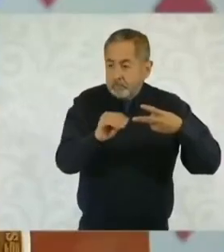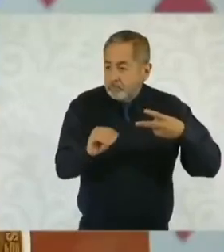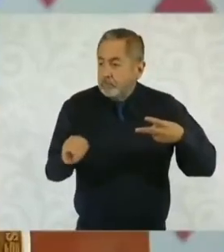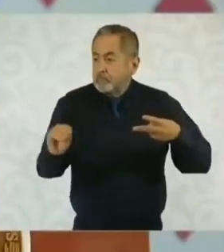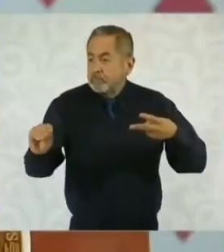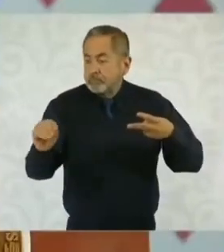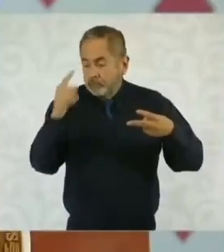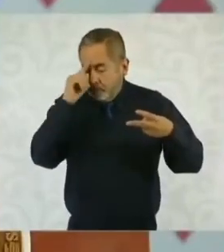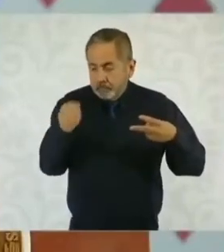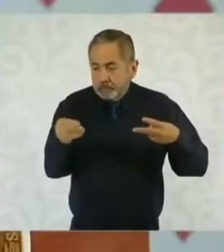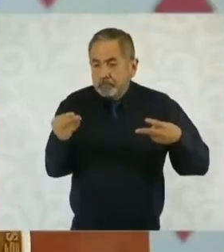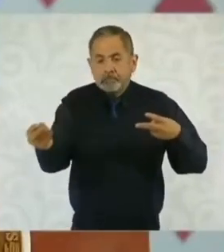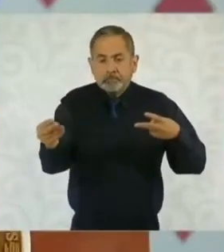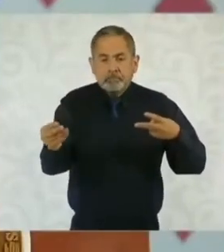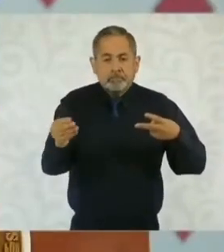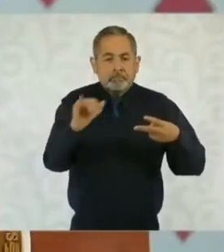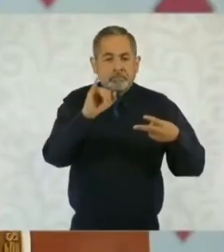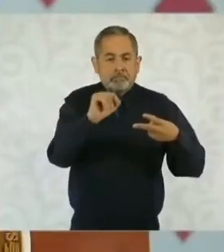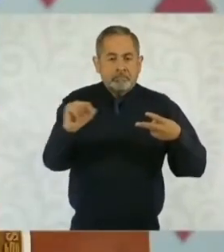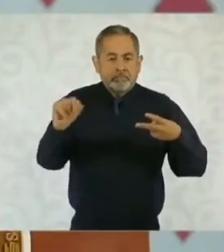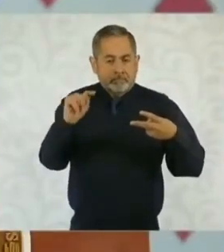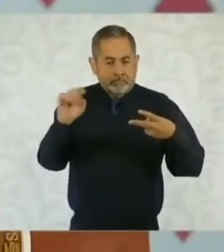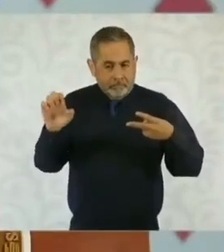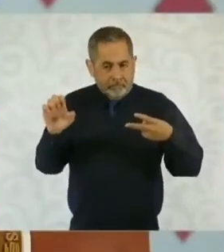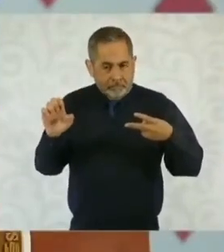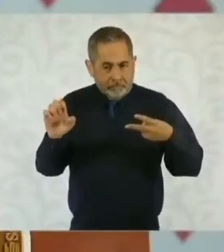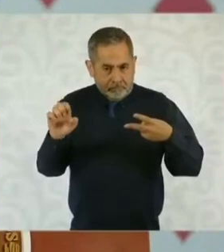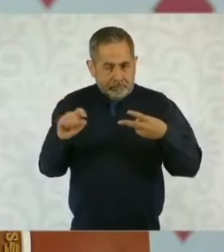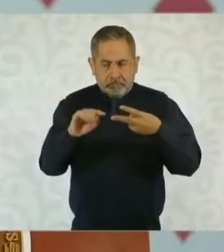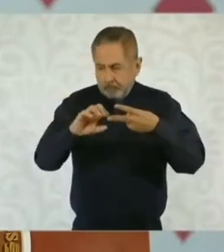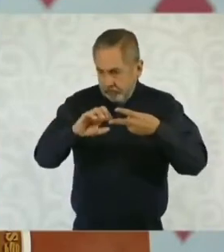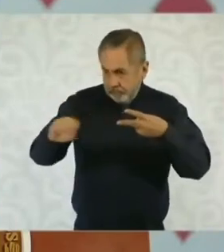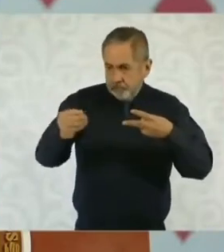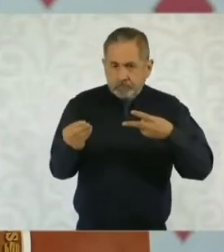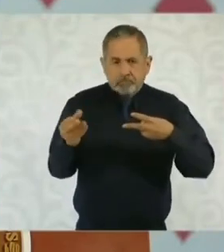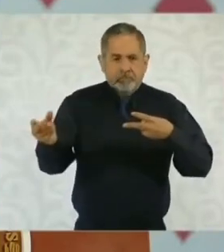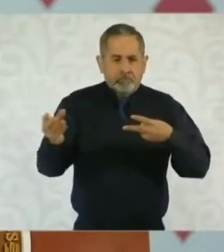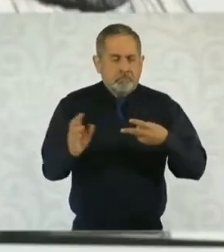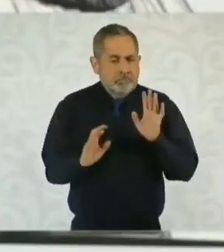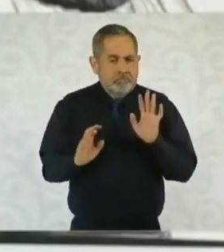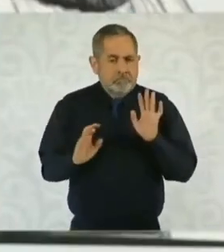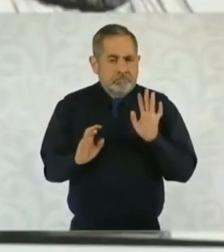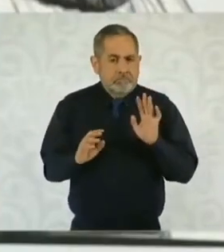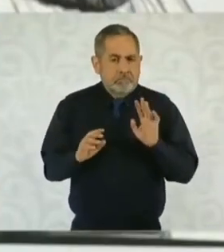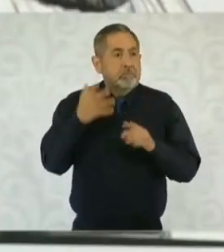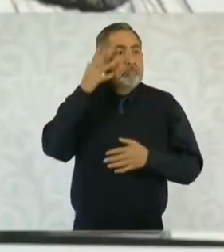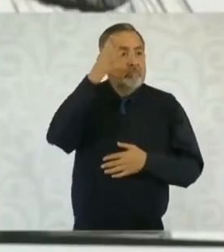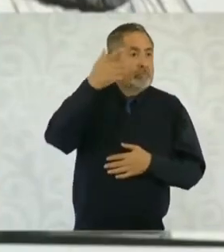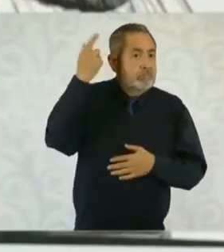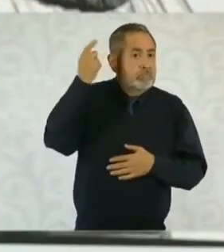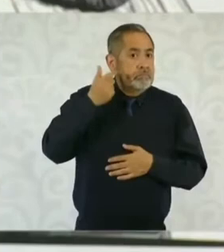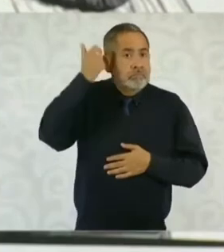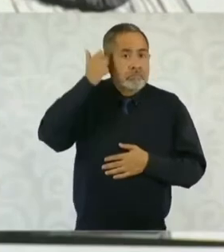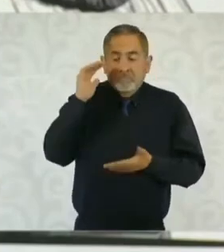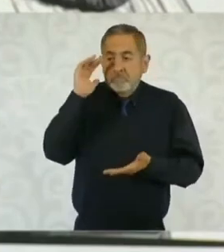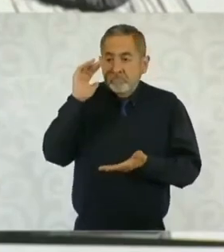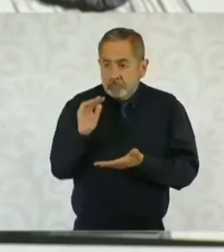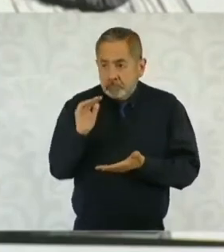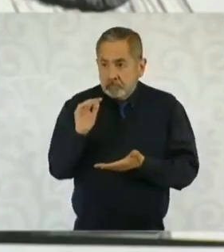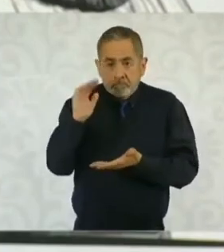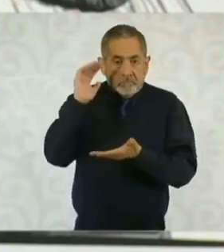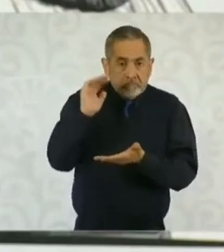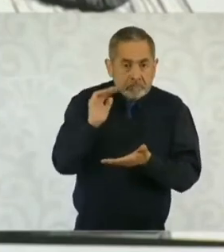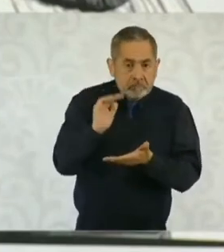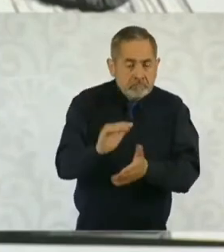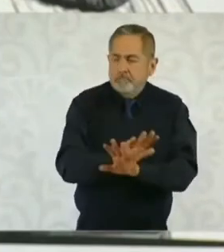de nuestro salario no cotizamos al ISSSTE. No impacta en pensiones, no impacta en nada, sencillamente es un